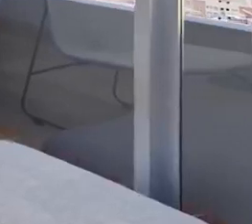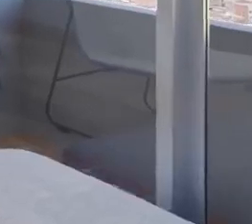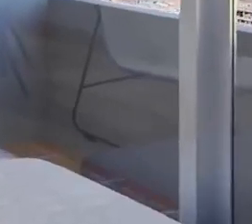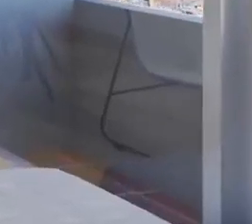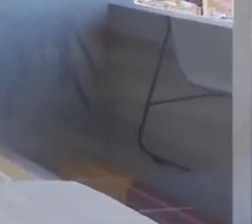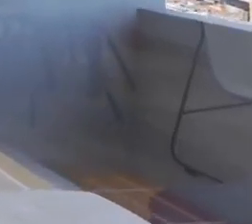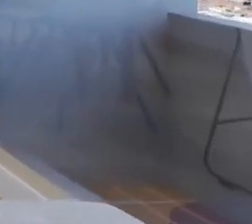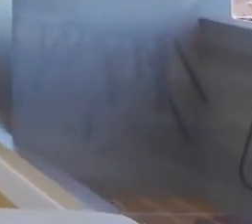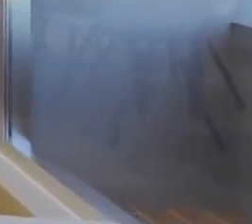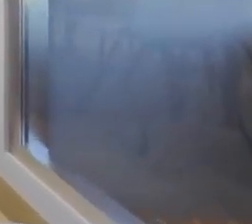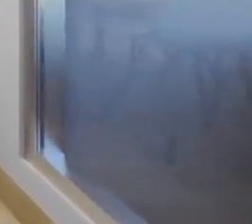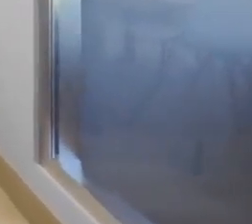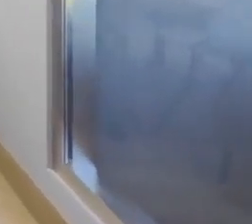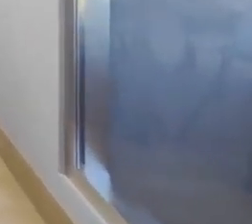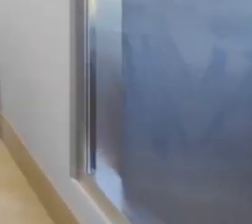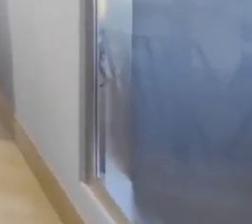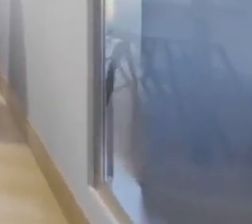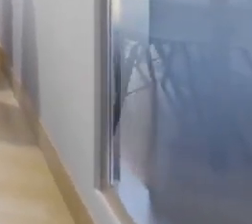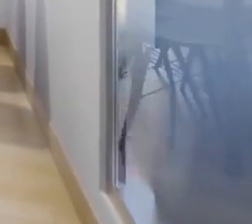o